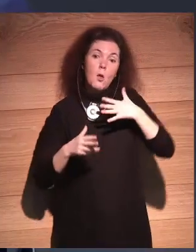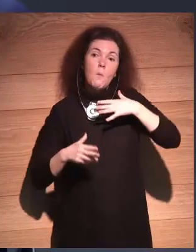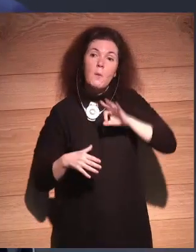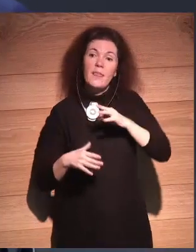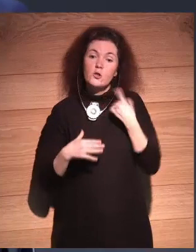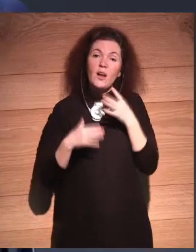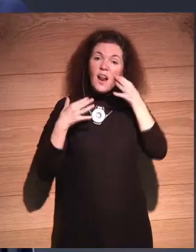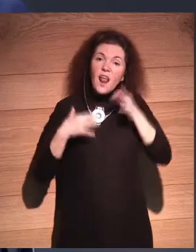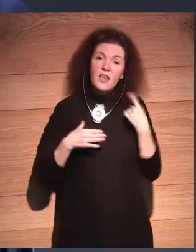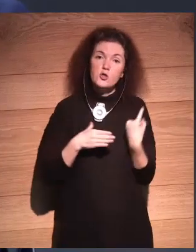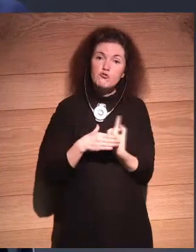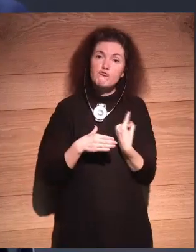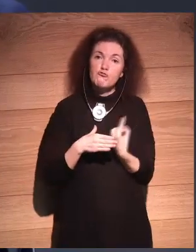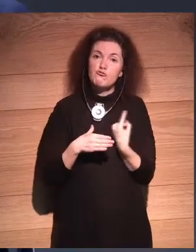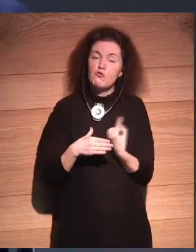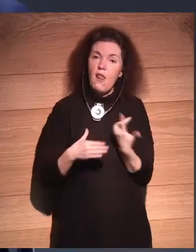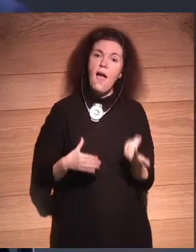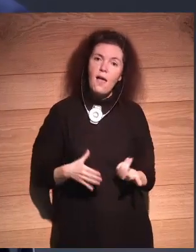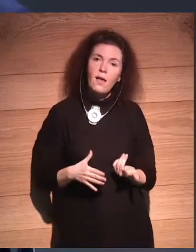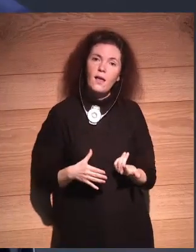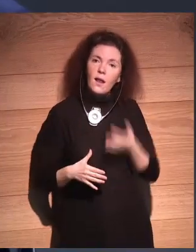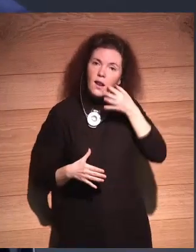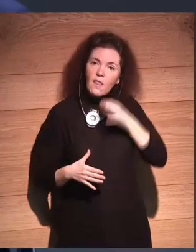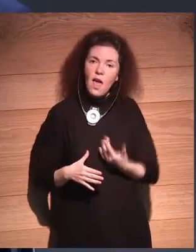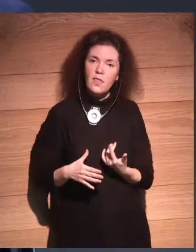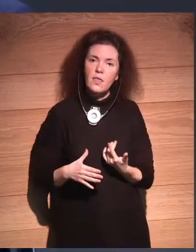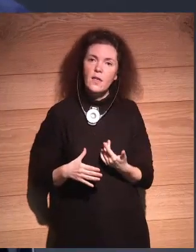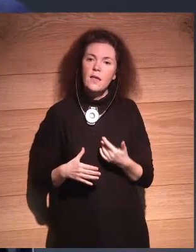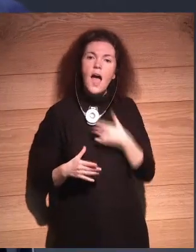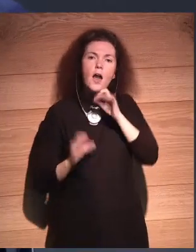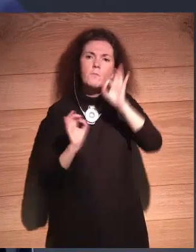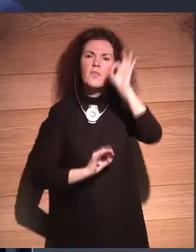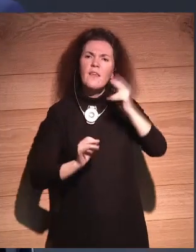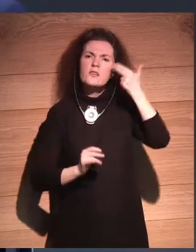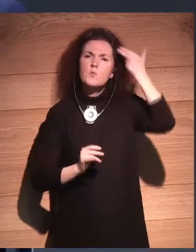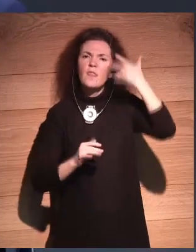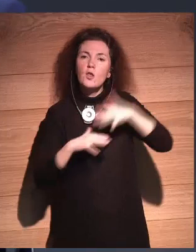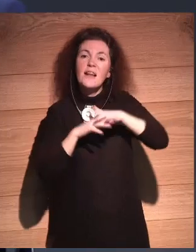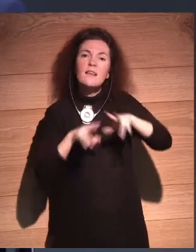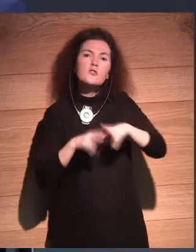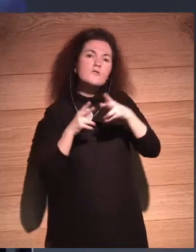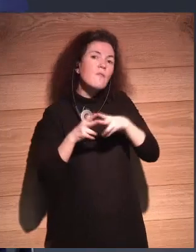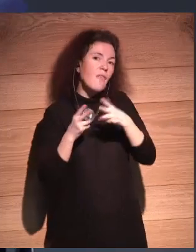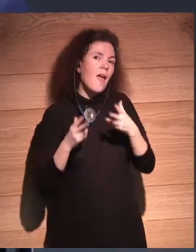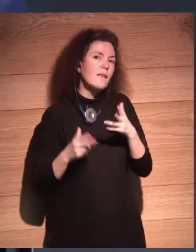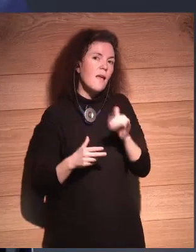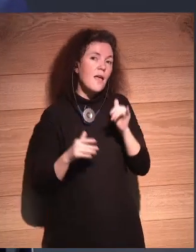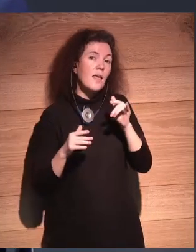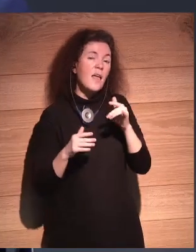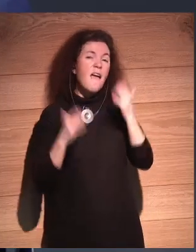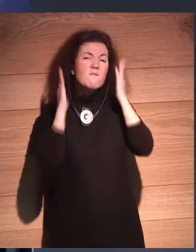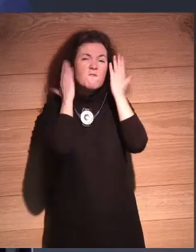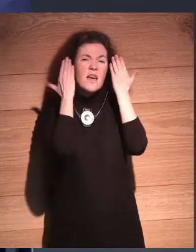más aislada, más que se sienta más sola. La tasa de suicidio en las redes sociales, el poder de